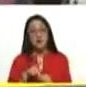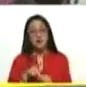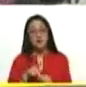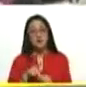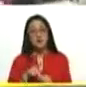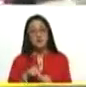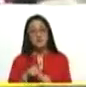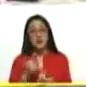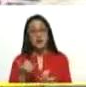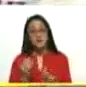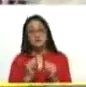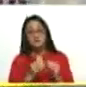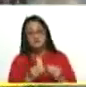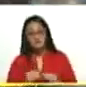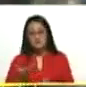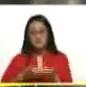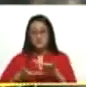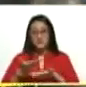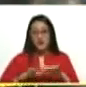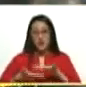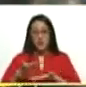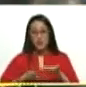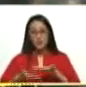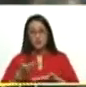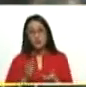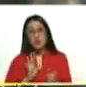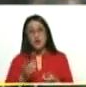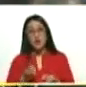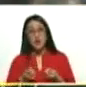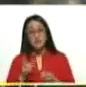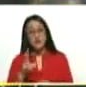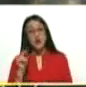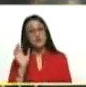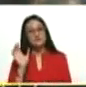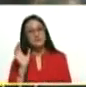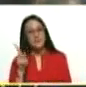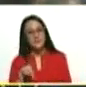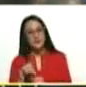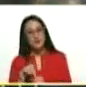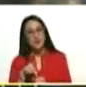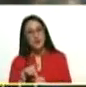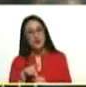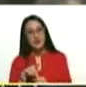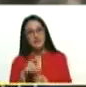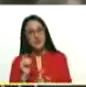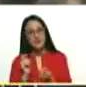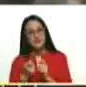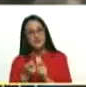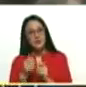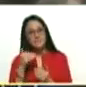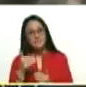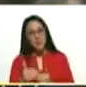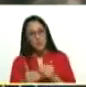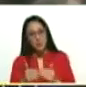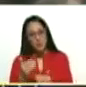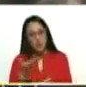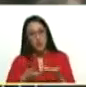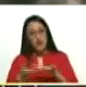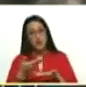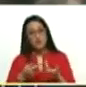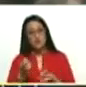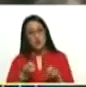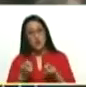para rehacer nuestros negocios de la economía no petrolera y para rehacer paso a paso los negocios de la